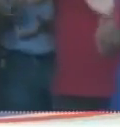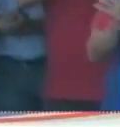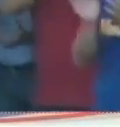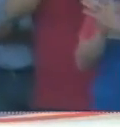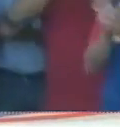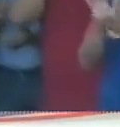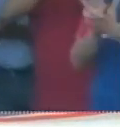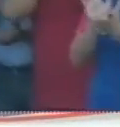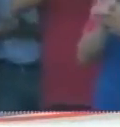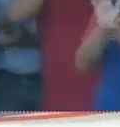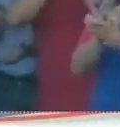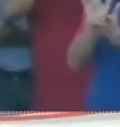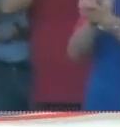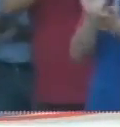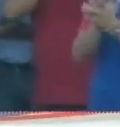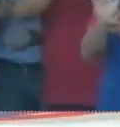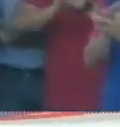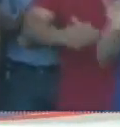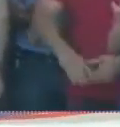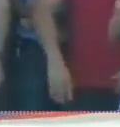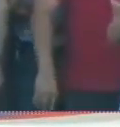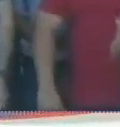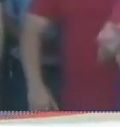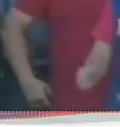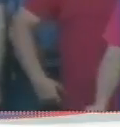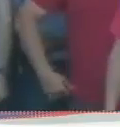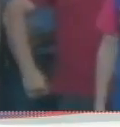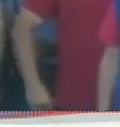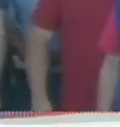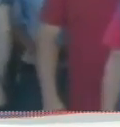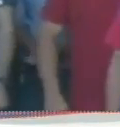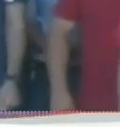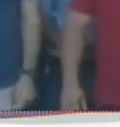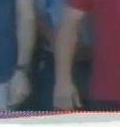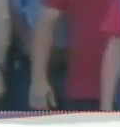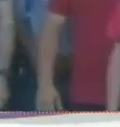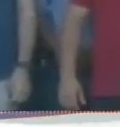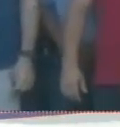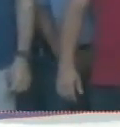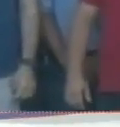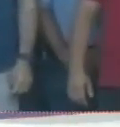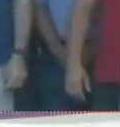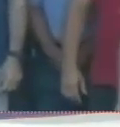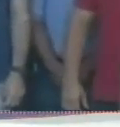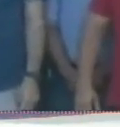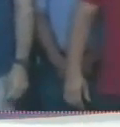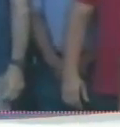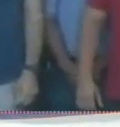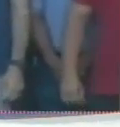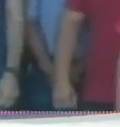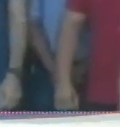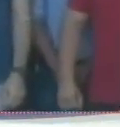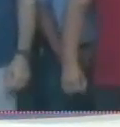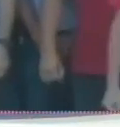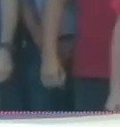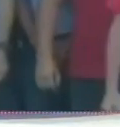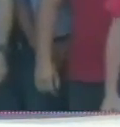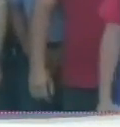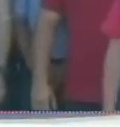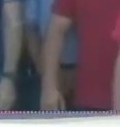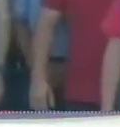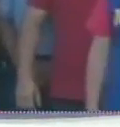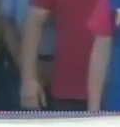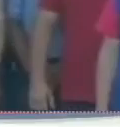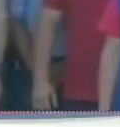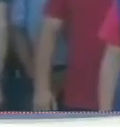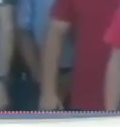trabajadores. Y tenga la certeza, presidente, que este domingo en Miranda, como en todo